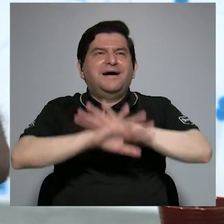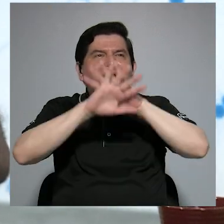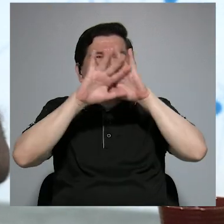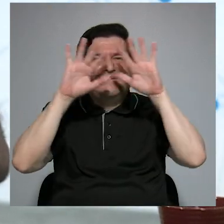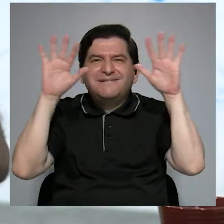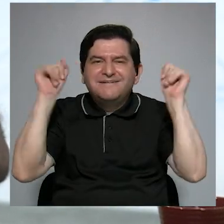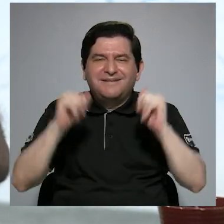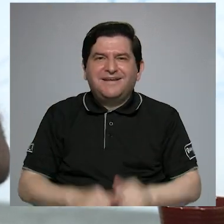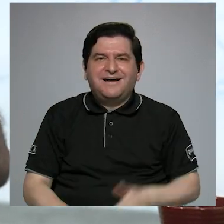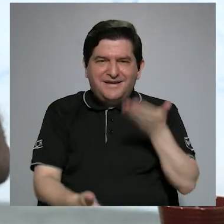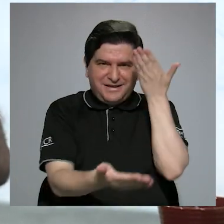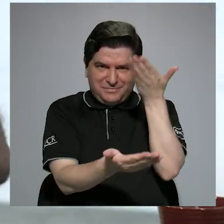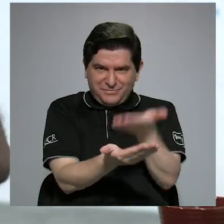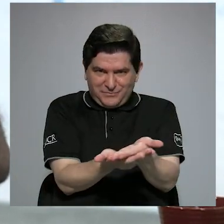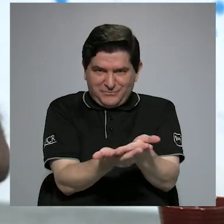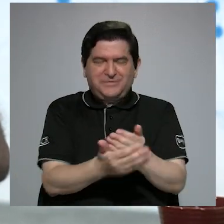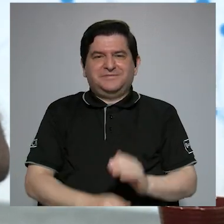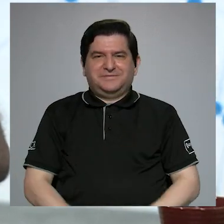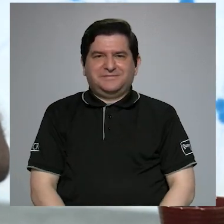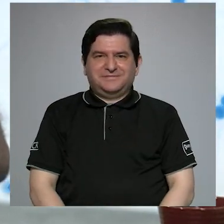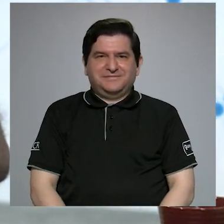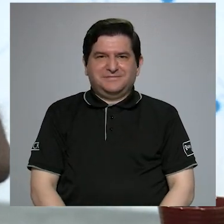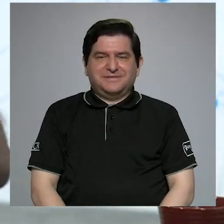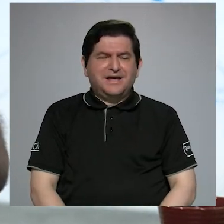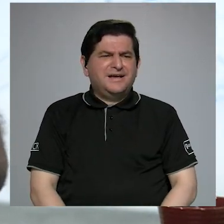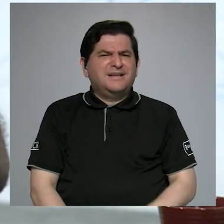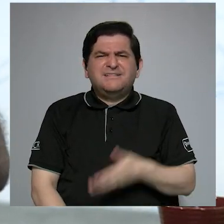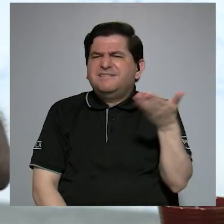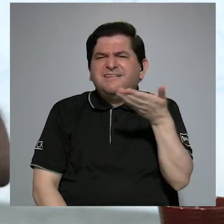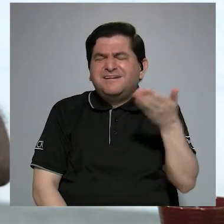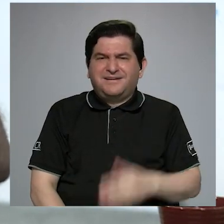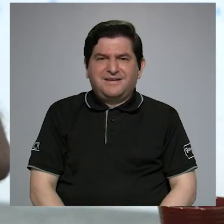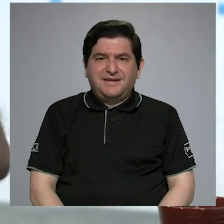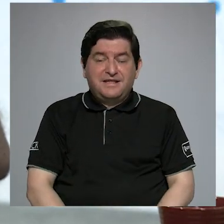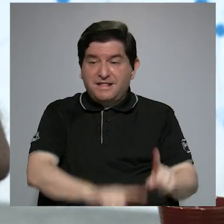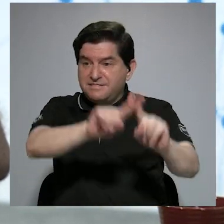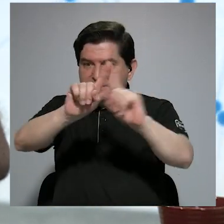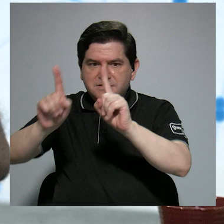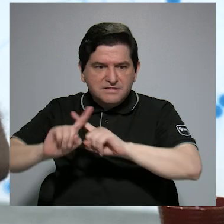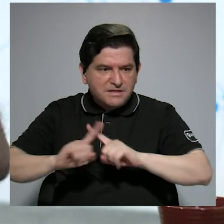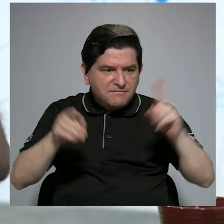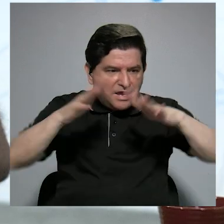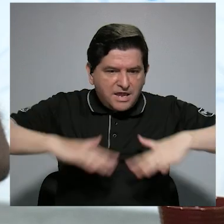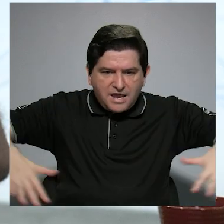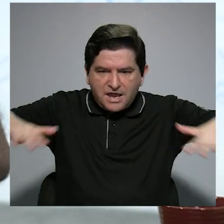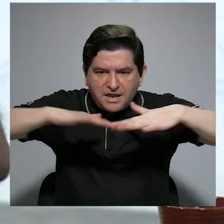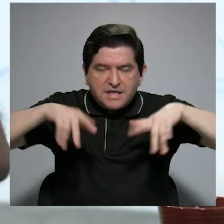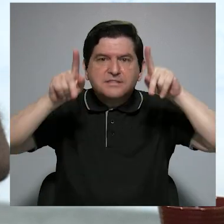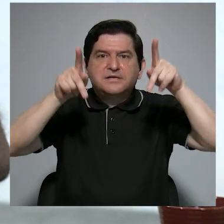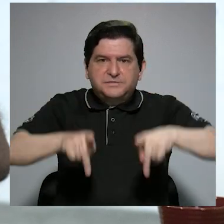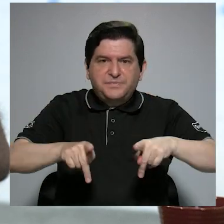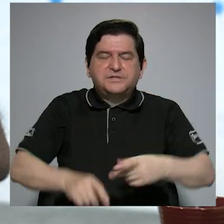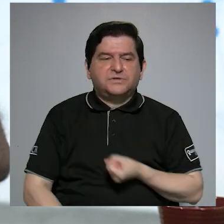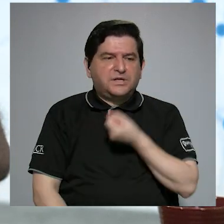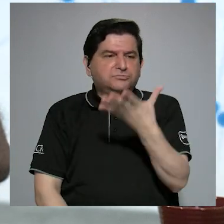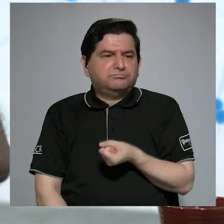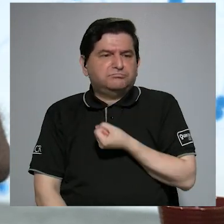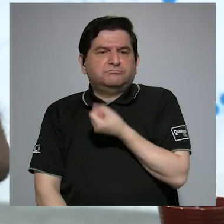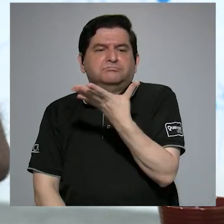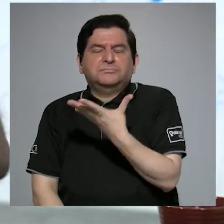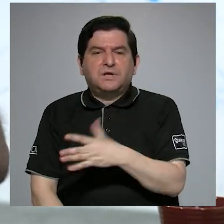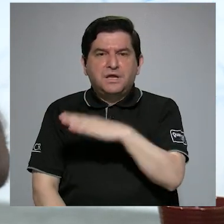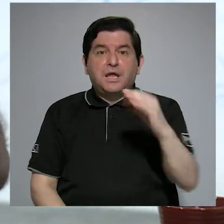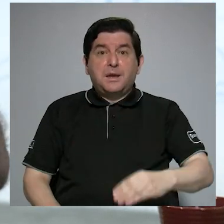clara propuesta de buscar, ¿verdad?, diferentes espacios para que las personas se expresen